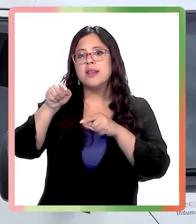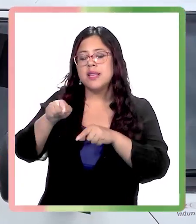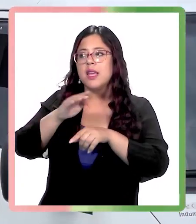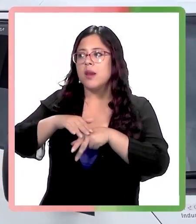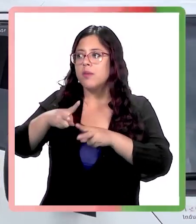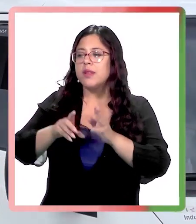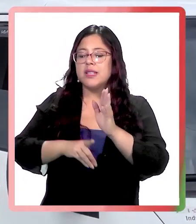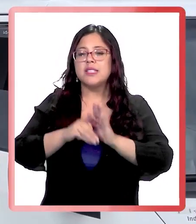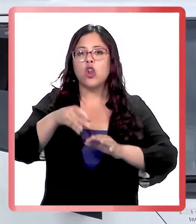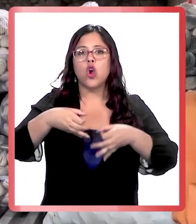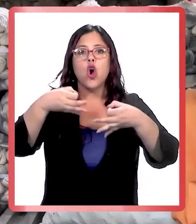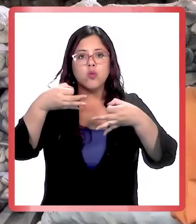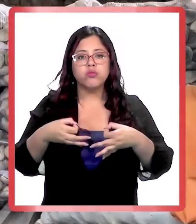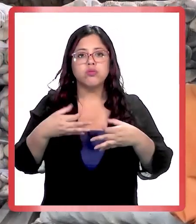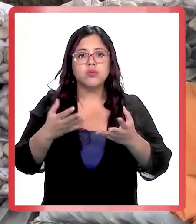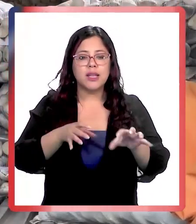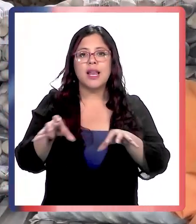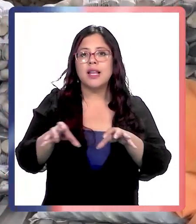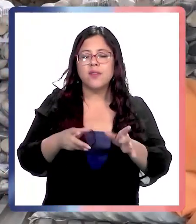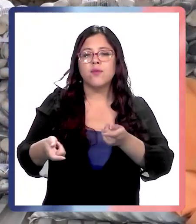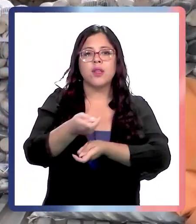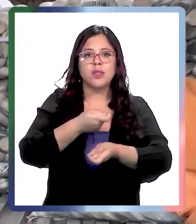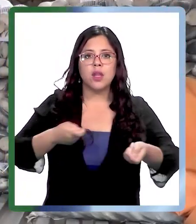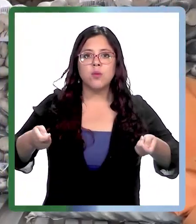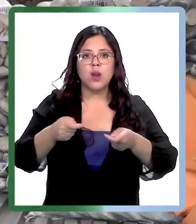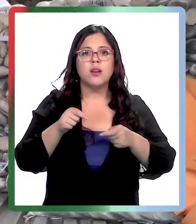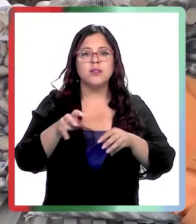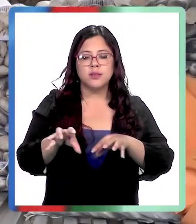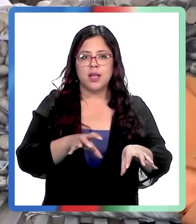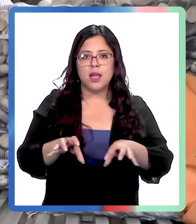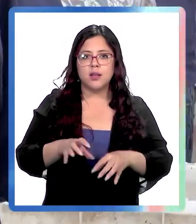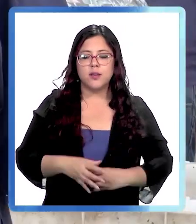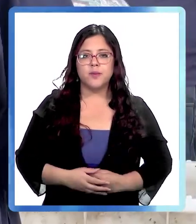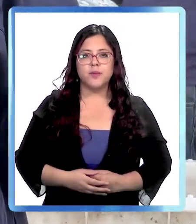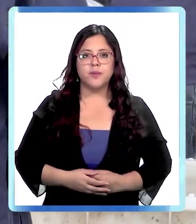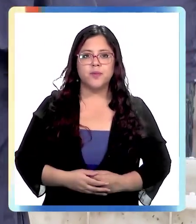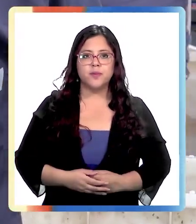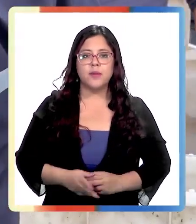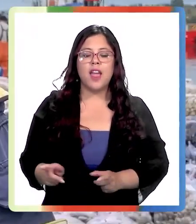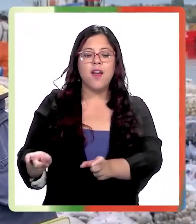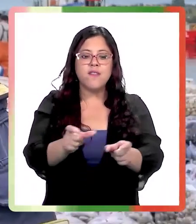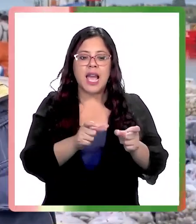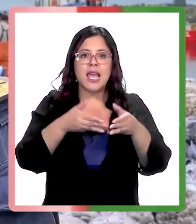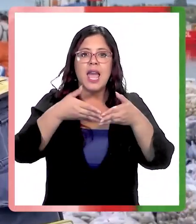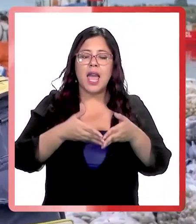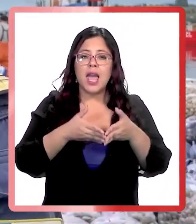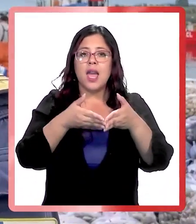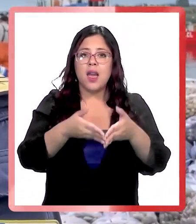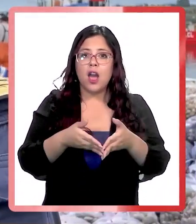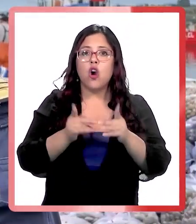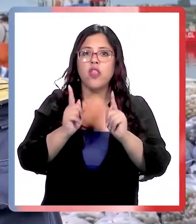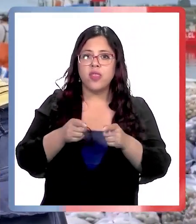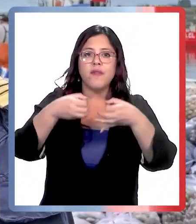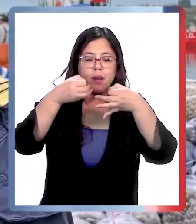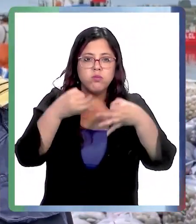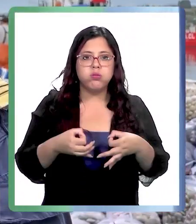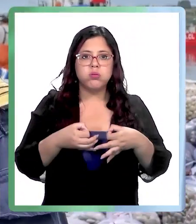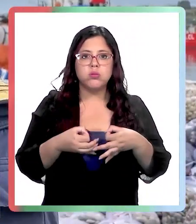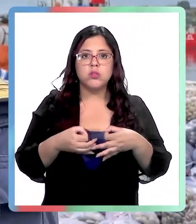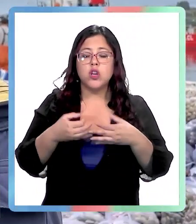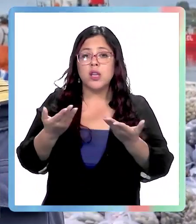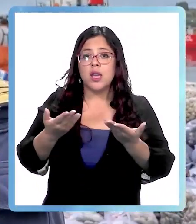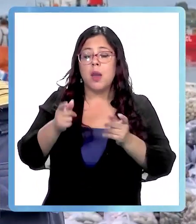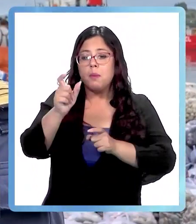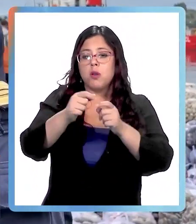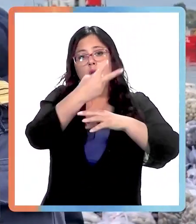desarrollo normal de las actividades comerciales de estos productos. Fiscalizar que las embarcaciones estén en regla, cosa que todos aquellos buzos que van al